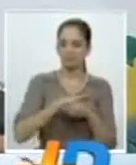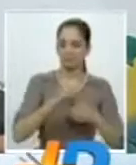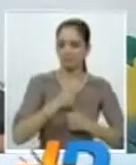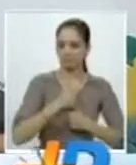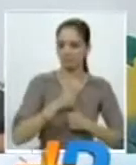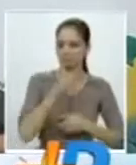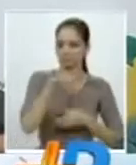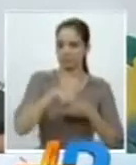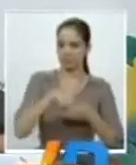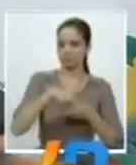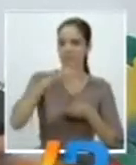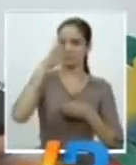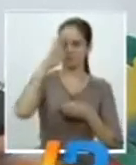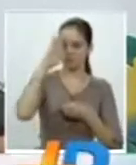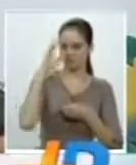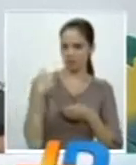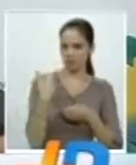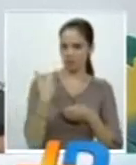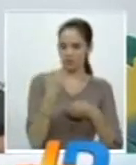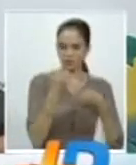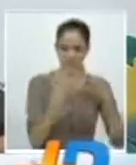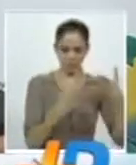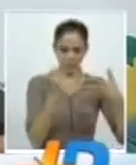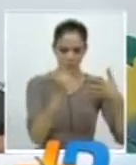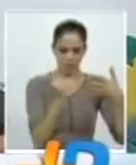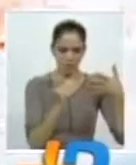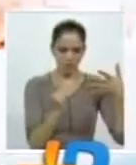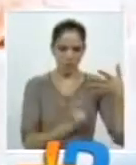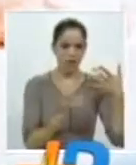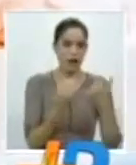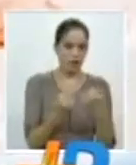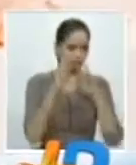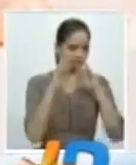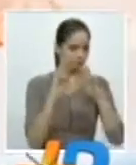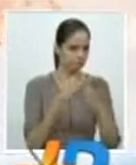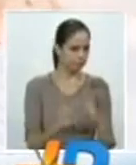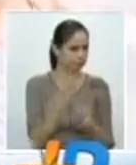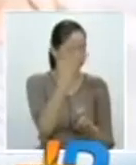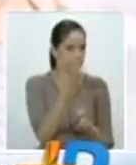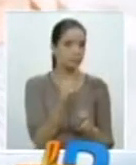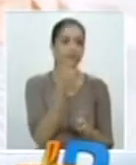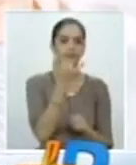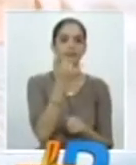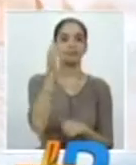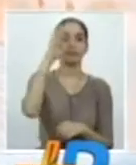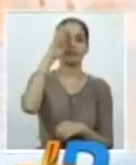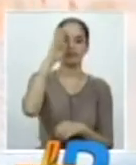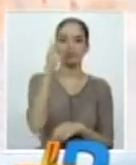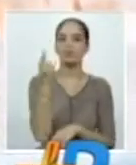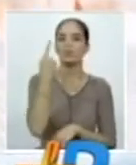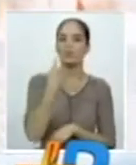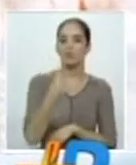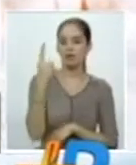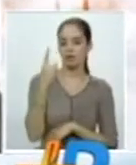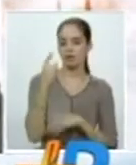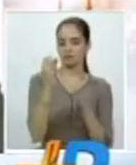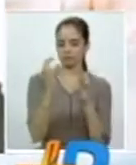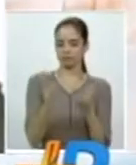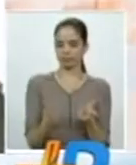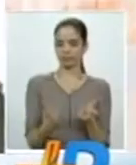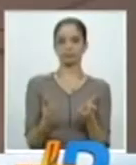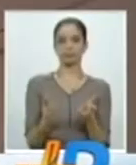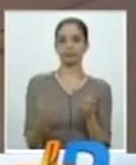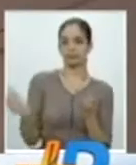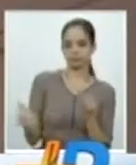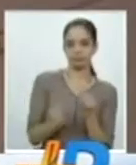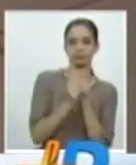del auxiliar. Estamos trabajando en esta serie de hipótesis, están en materia de investigación. El auxiliar de policía estaba en su día de descanso y en ese momento lo acompañaba su